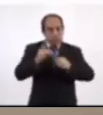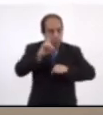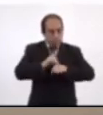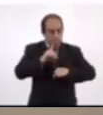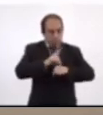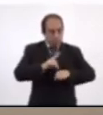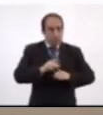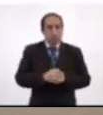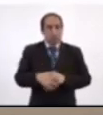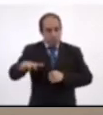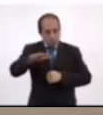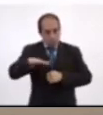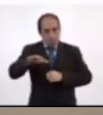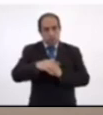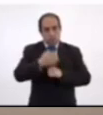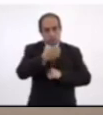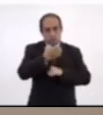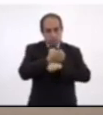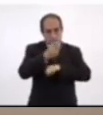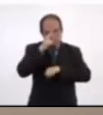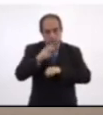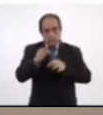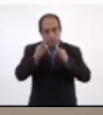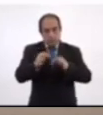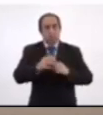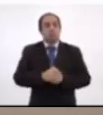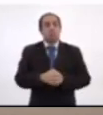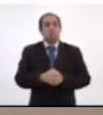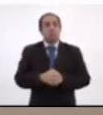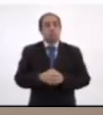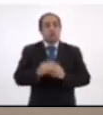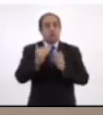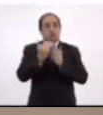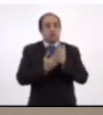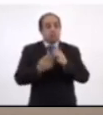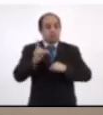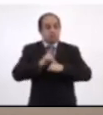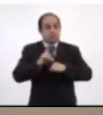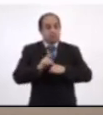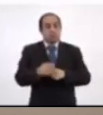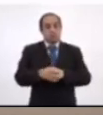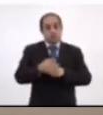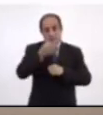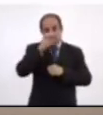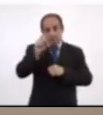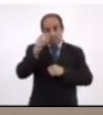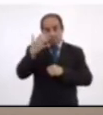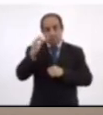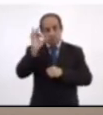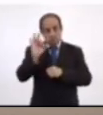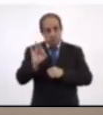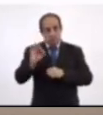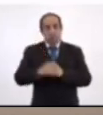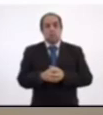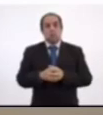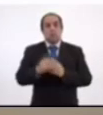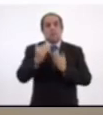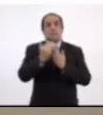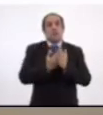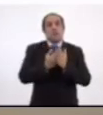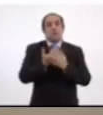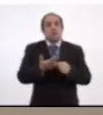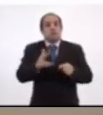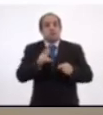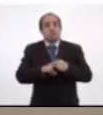diario, bueno, en la zona metropolitana, perdón, para ser más exacto, estamos reduciendo en promedio diario cerca de 35 personas menos al día hospitalizadas que el día